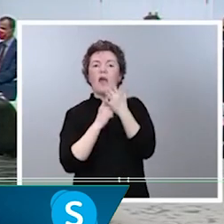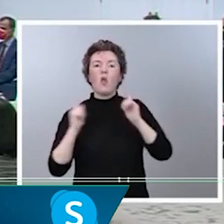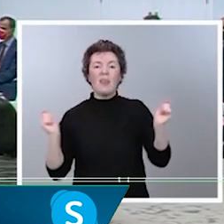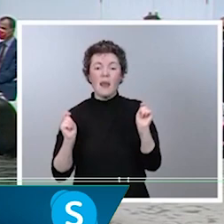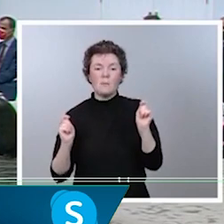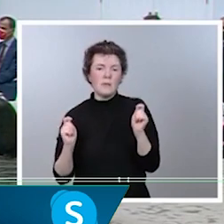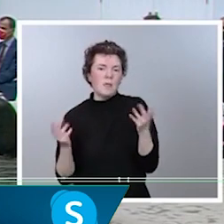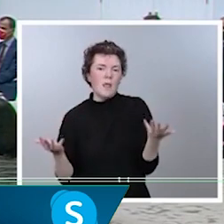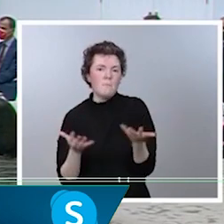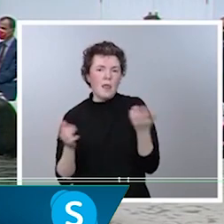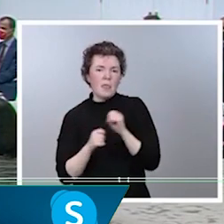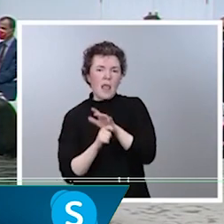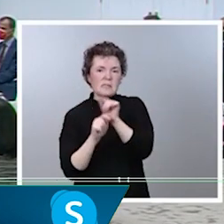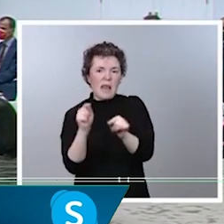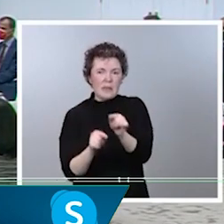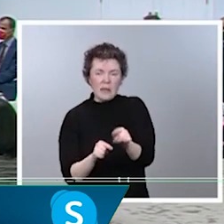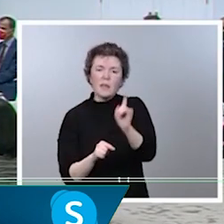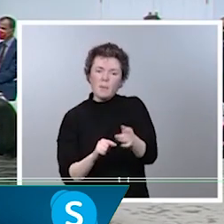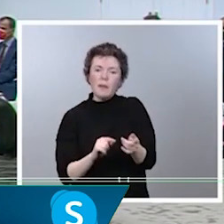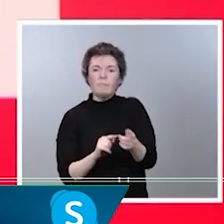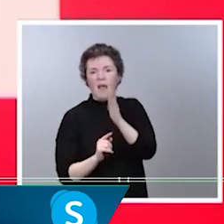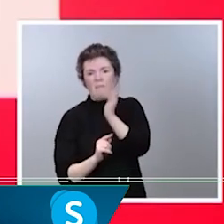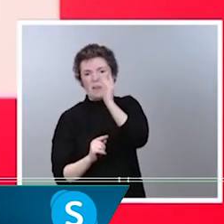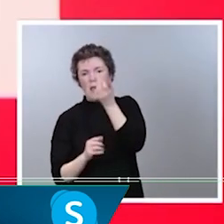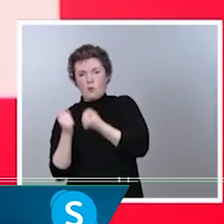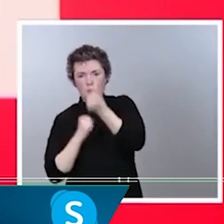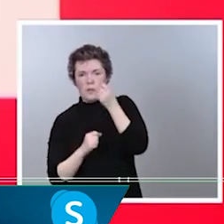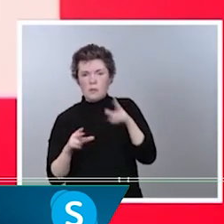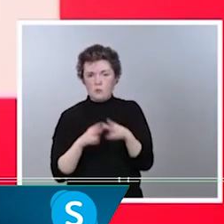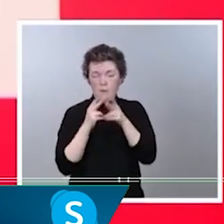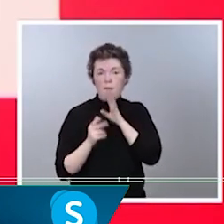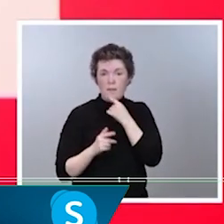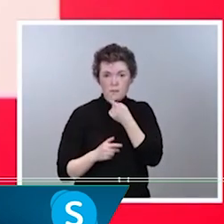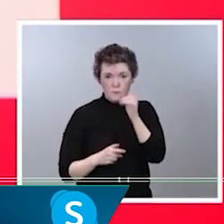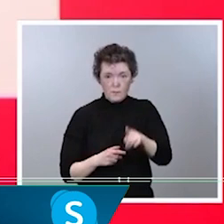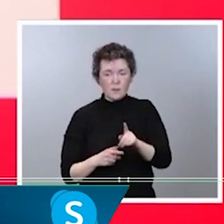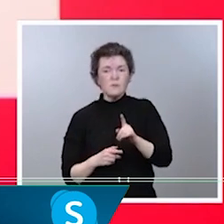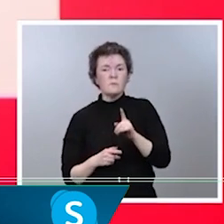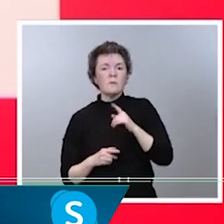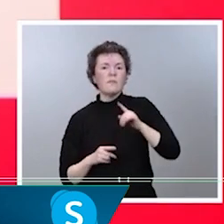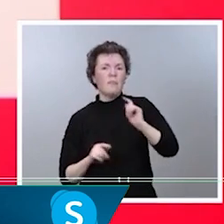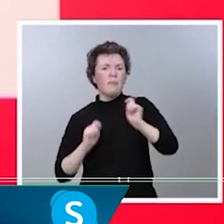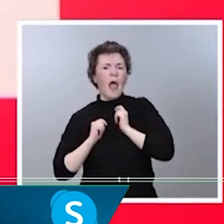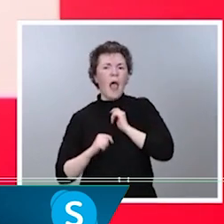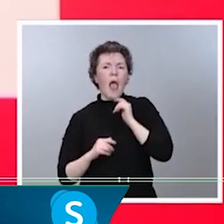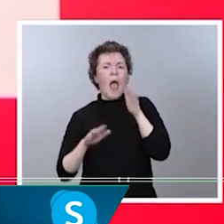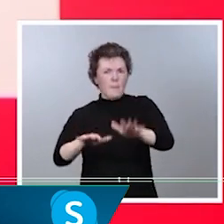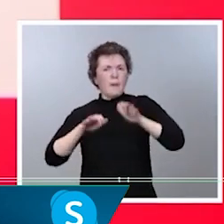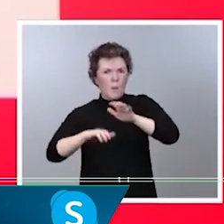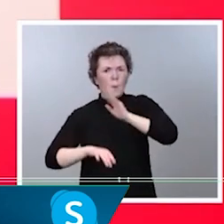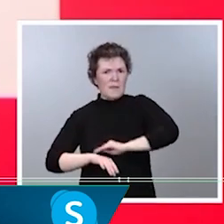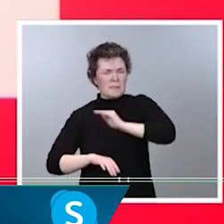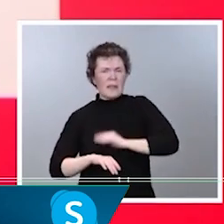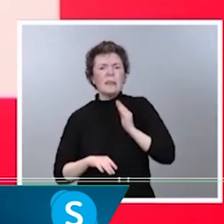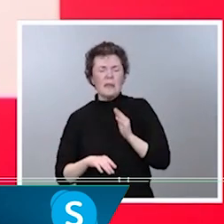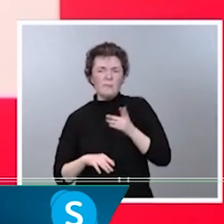rebaño. Por tanto, estos tres meses también le tendría que dar, a través de una ley orgánica o de otra manera,